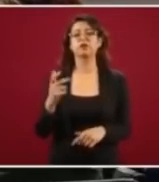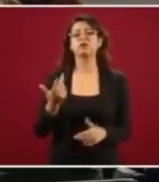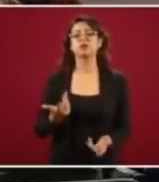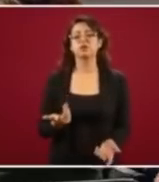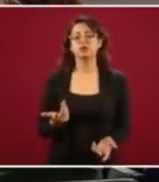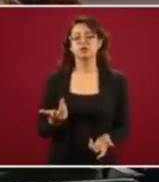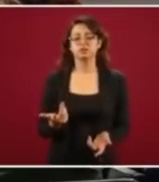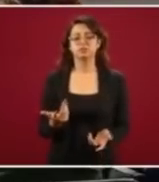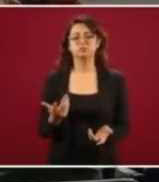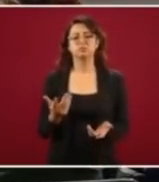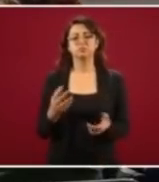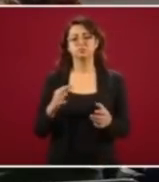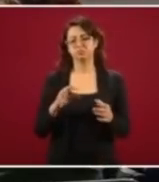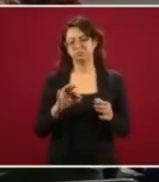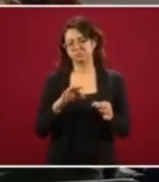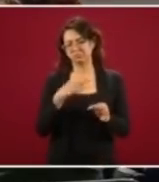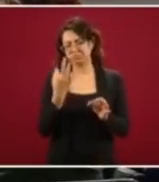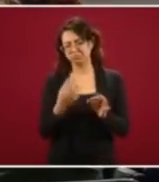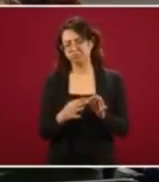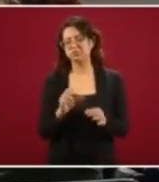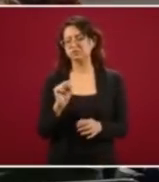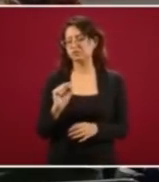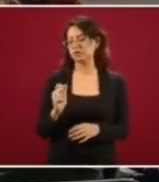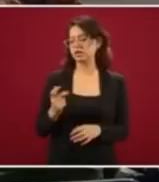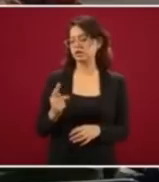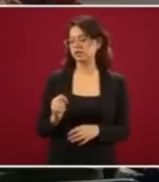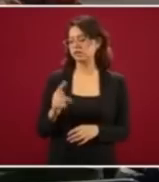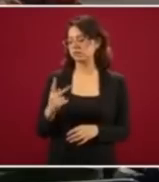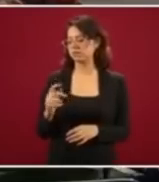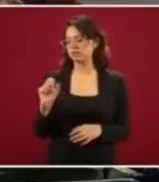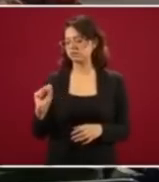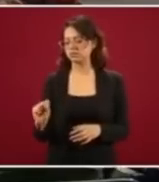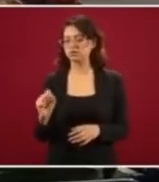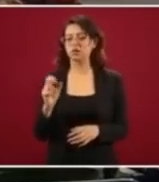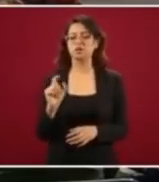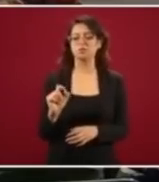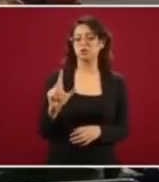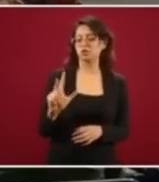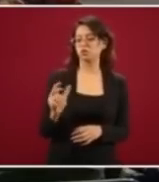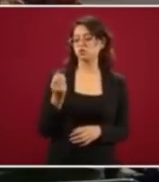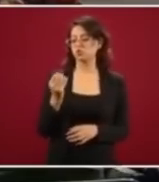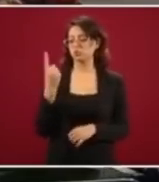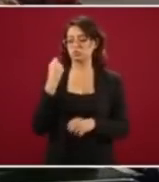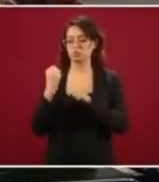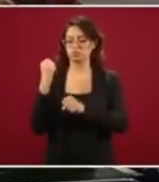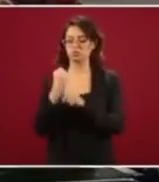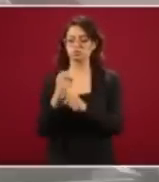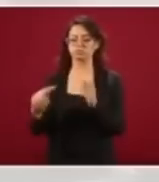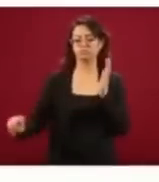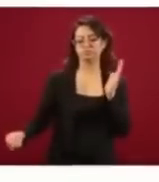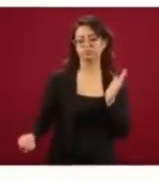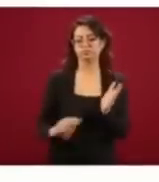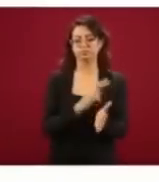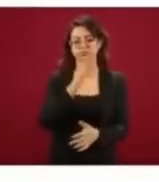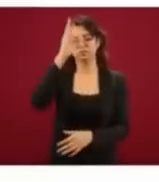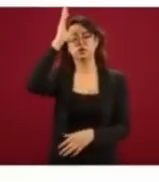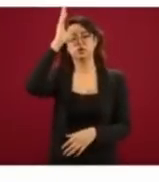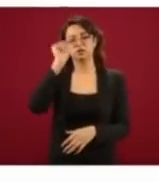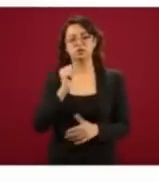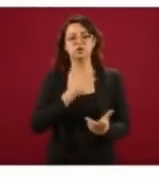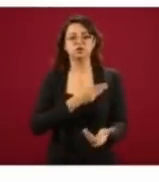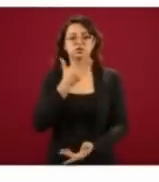Secretaría del Trabajo firmó el 28 de octubre un convenio con el Servicio